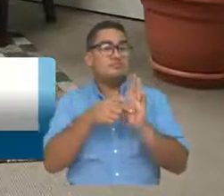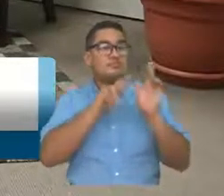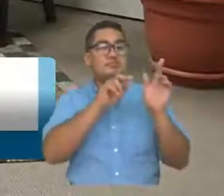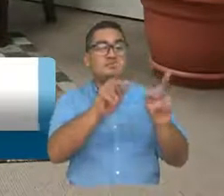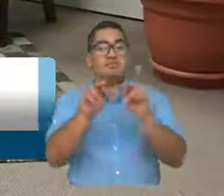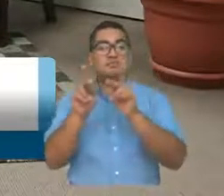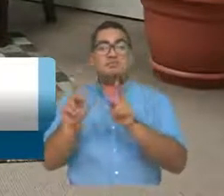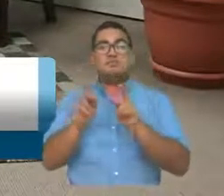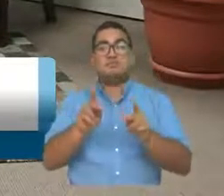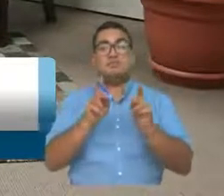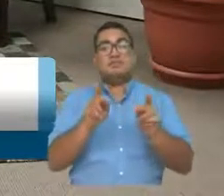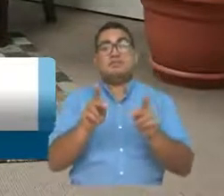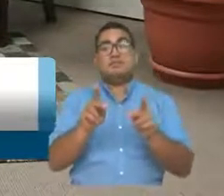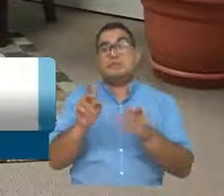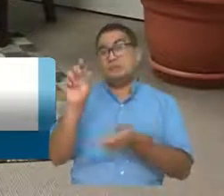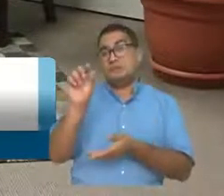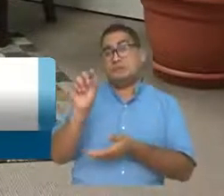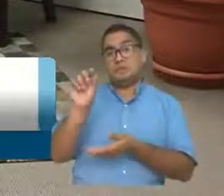puede morir.